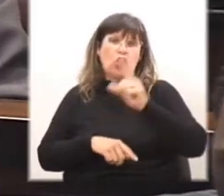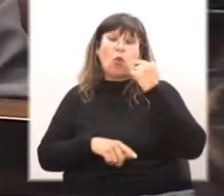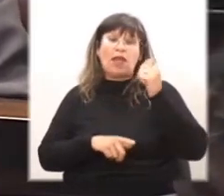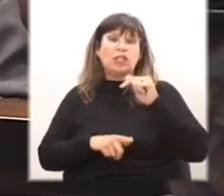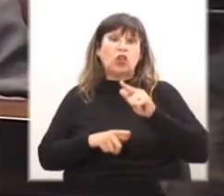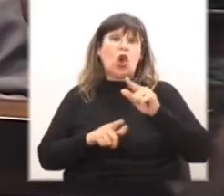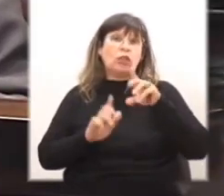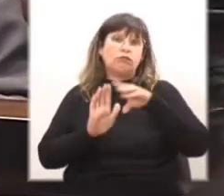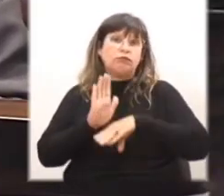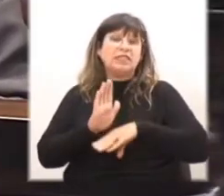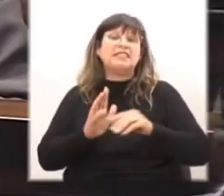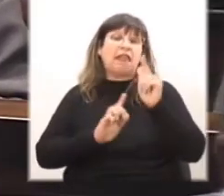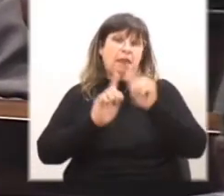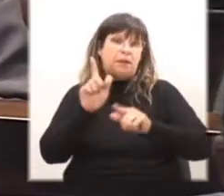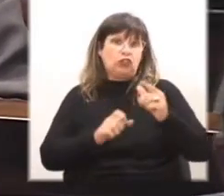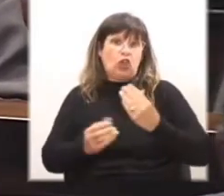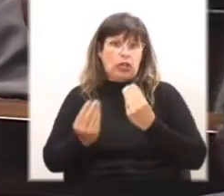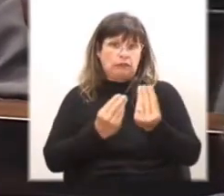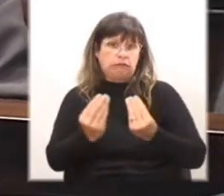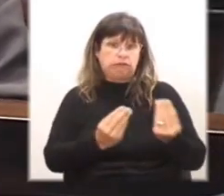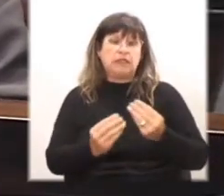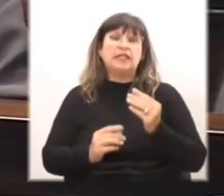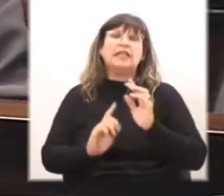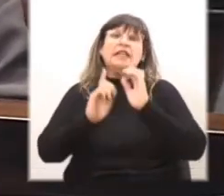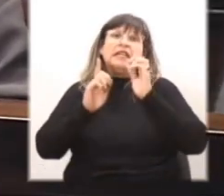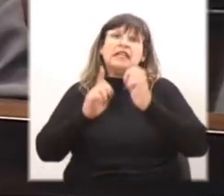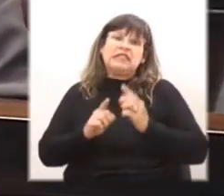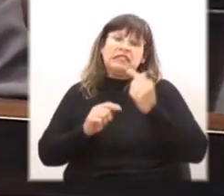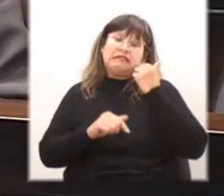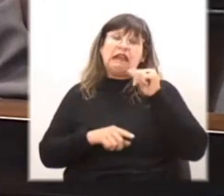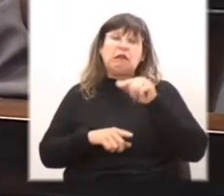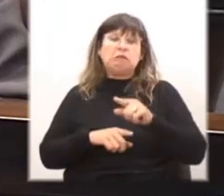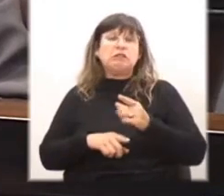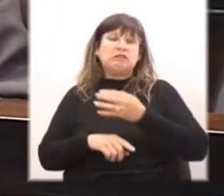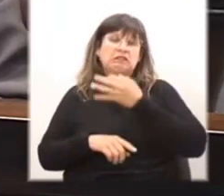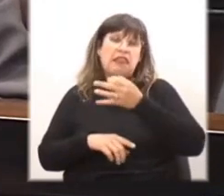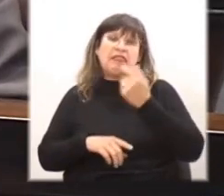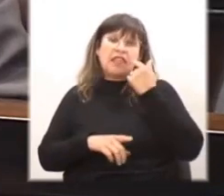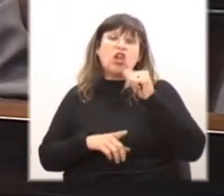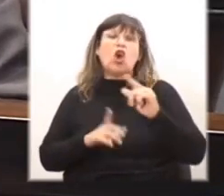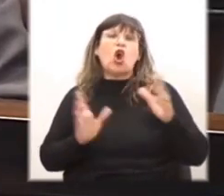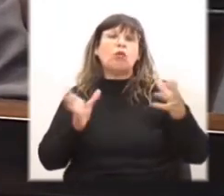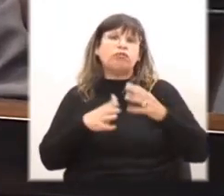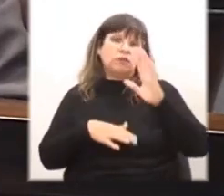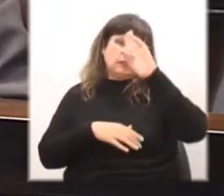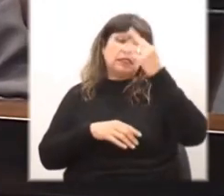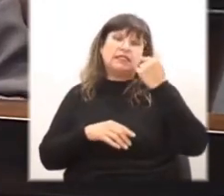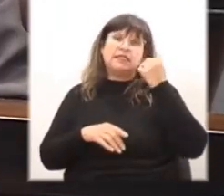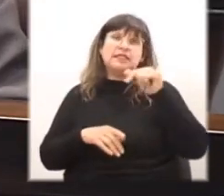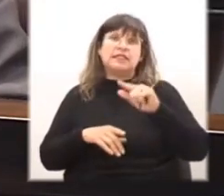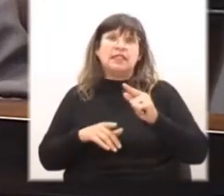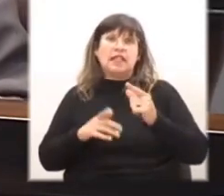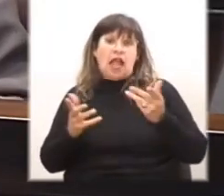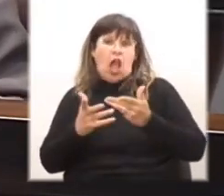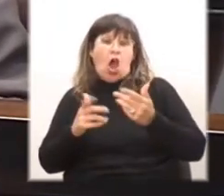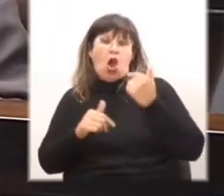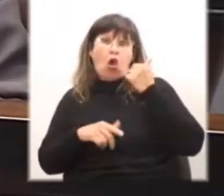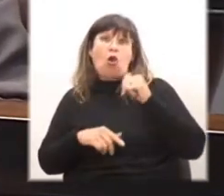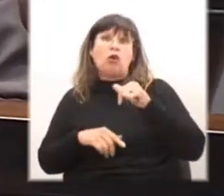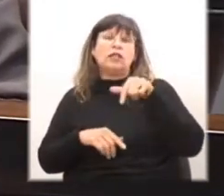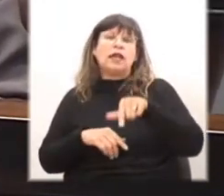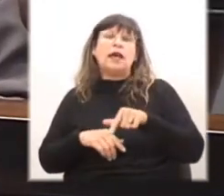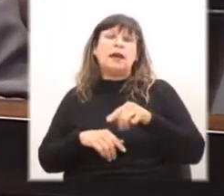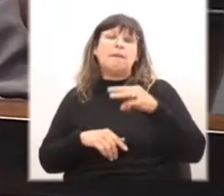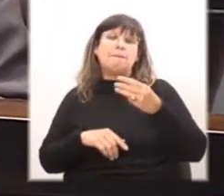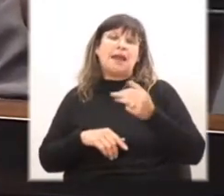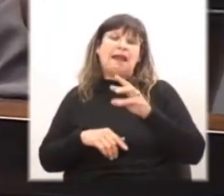plantilla. Y según se ha manifestado, tanto el expresidente de la delegación de Uruguay, Albizu, como el actual, Martín